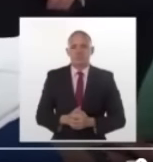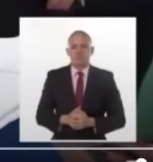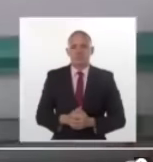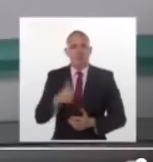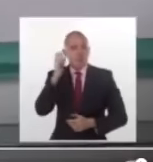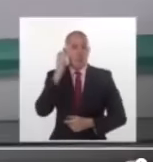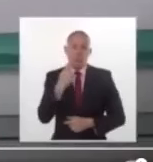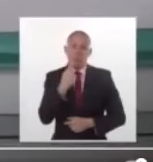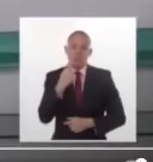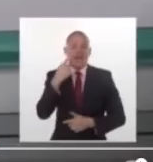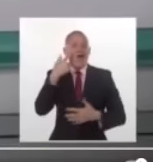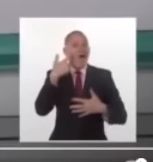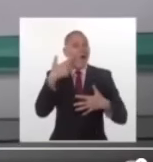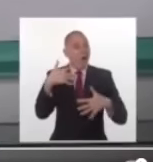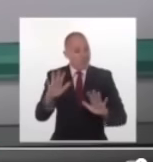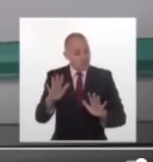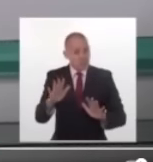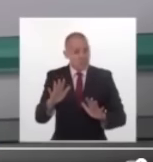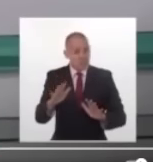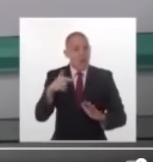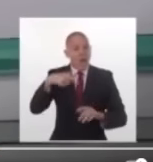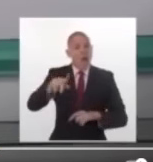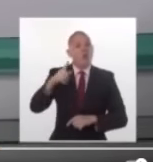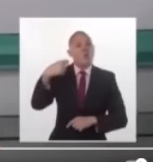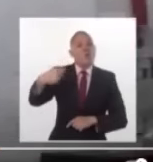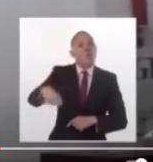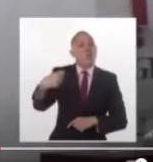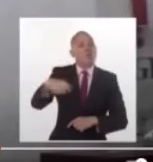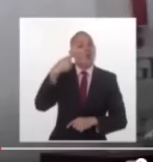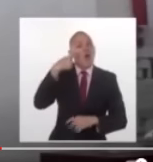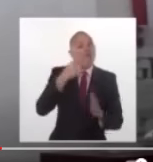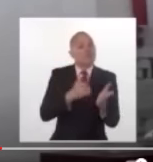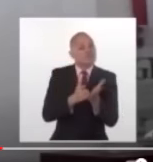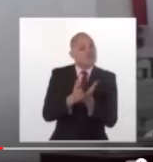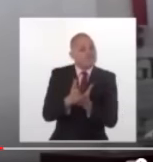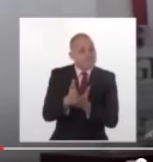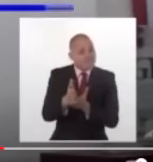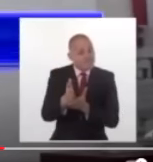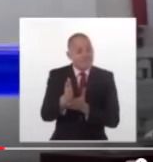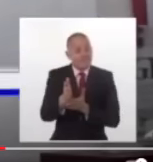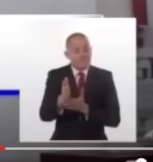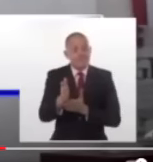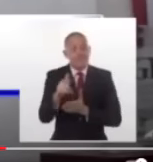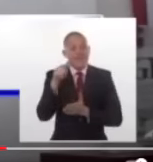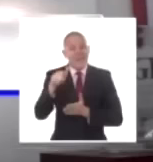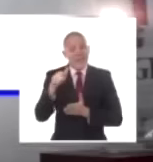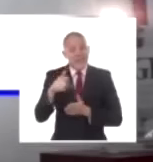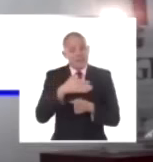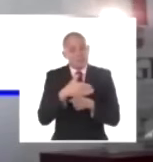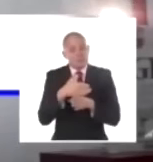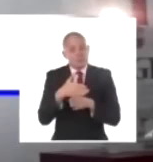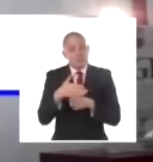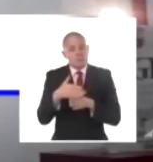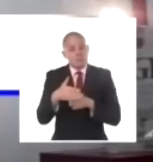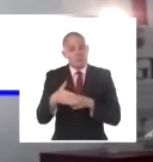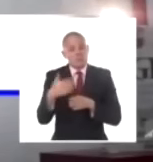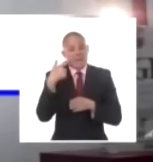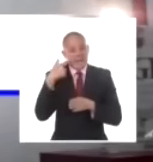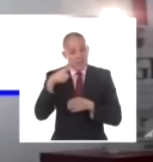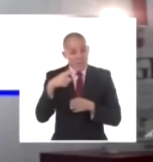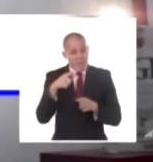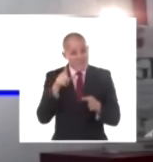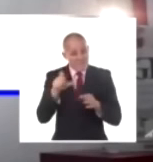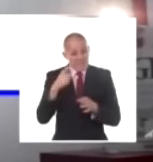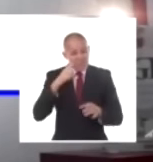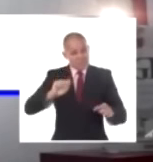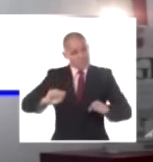en correspondencia con la culminación de la investigación. En este caso va a ser una decisión severa porque el caso